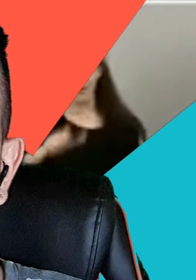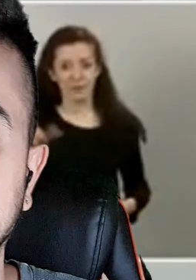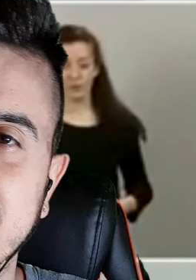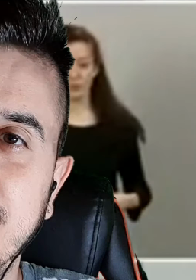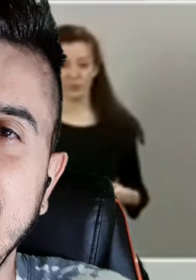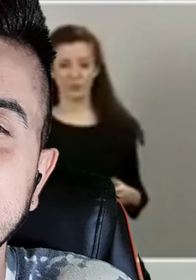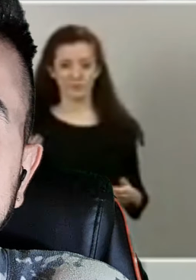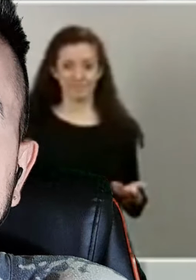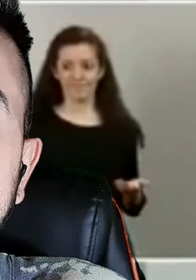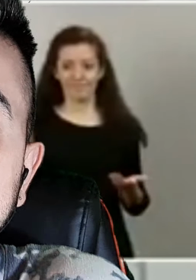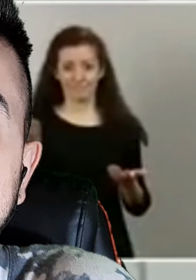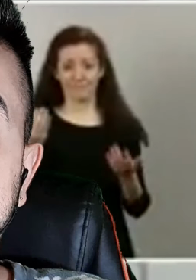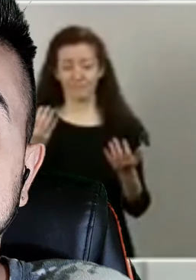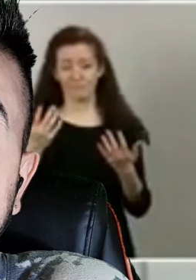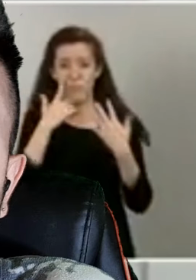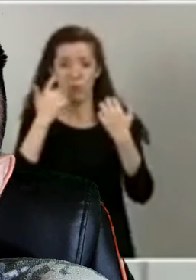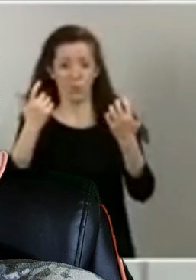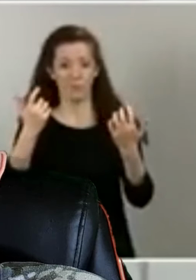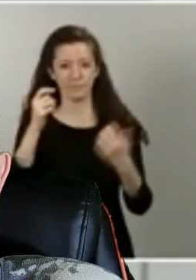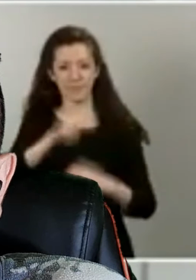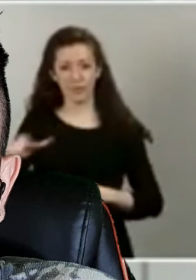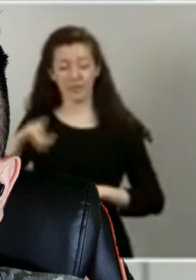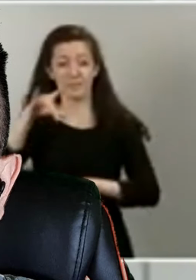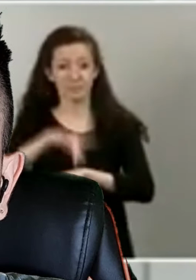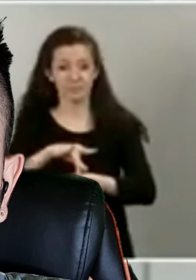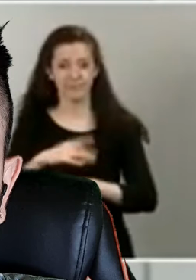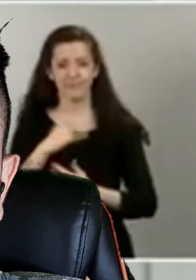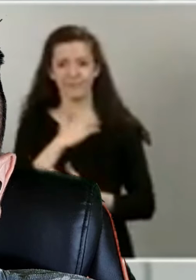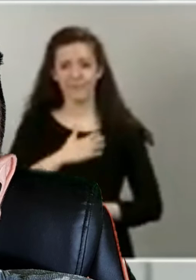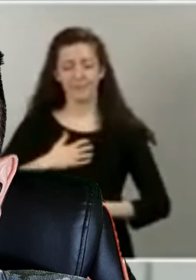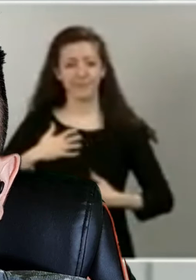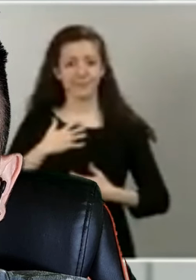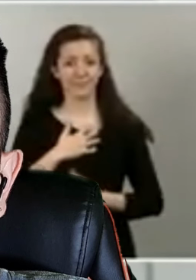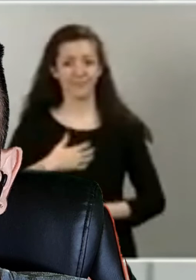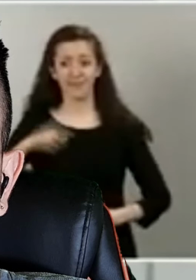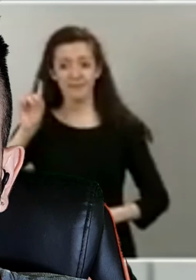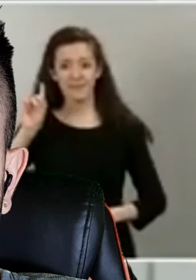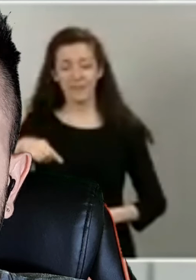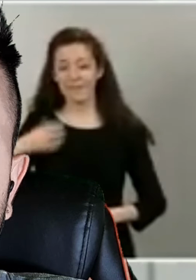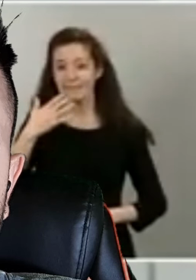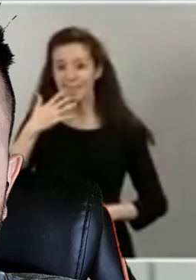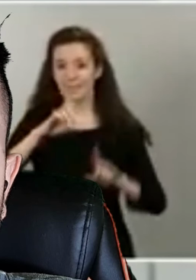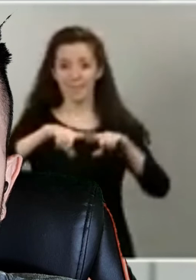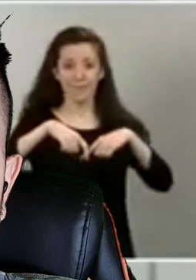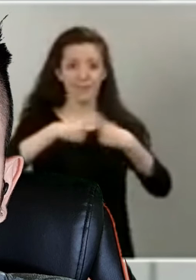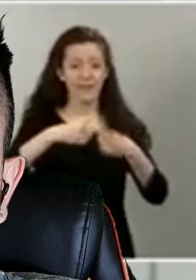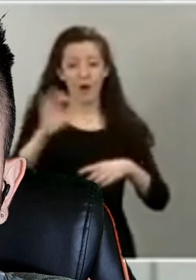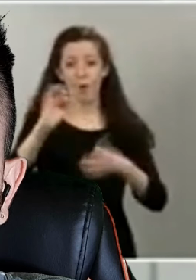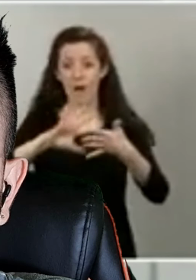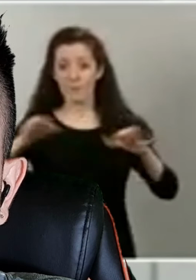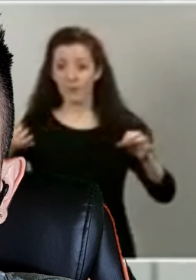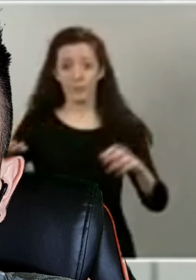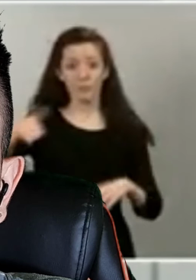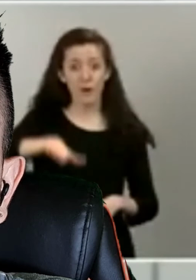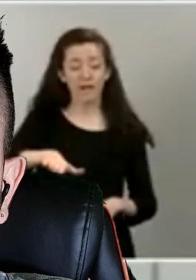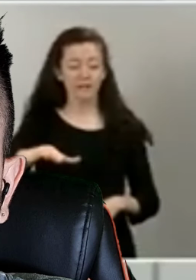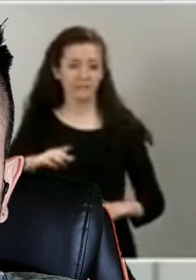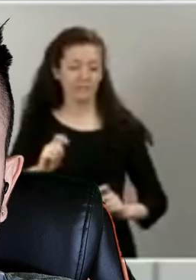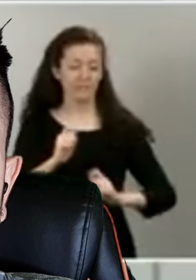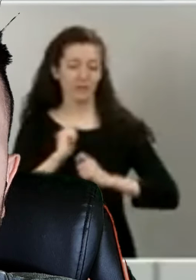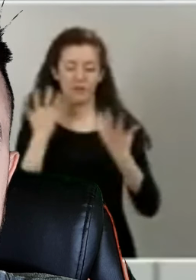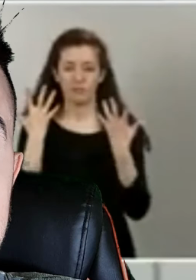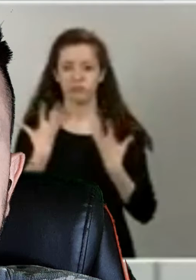qué pasa chavales hoy estamos por aquí con otro nuevo vídeo es un vídeo un poco especial voy a hacer